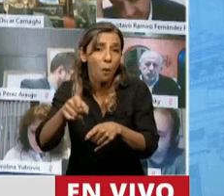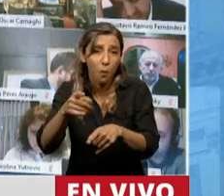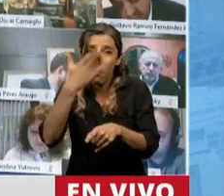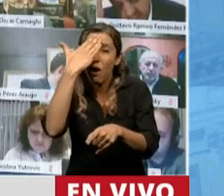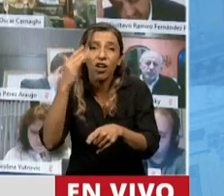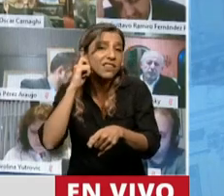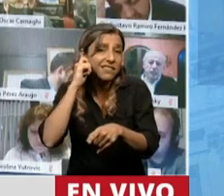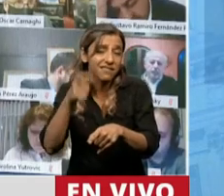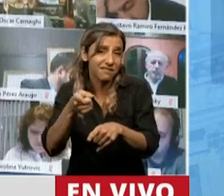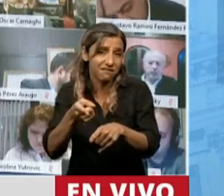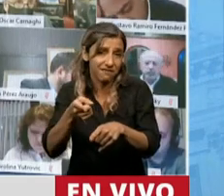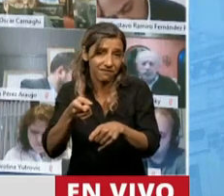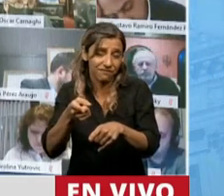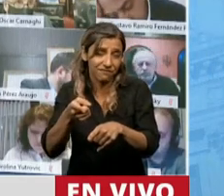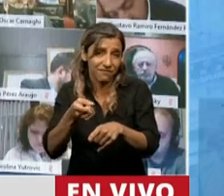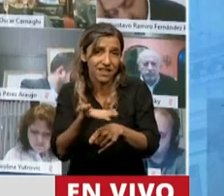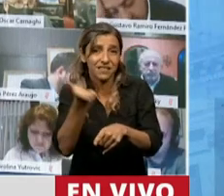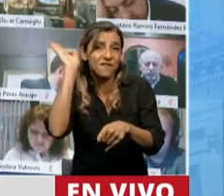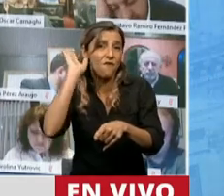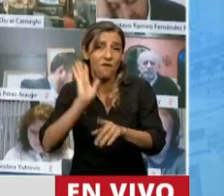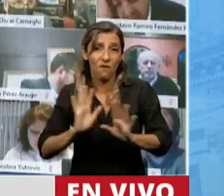que emigrar de ese